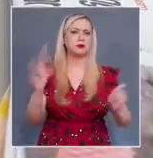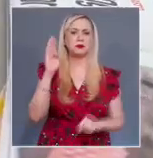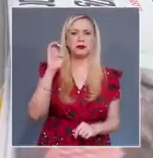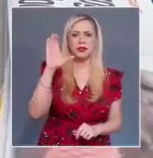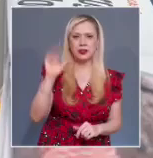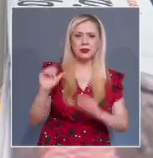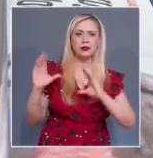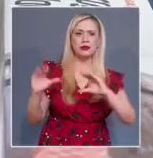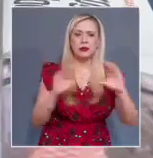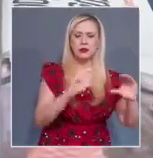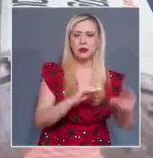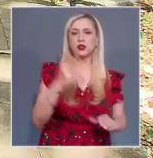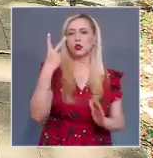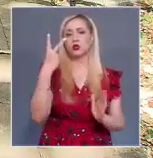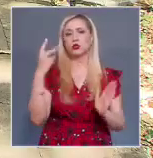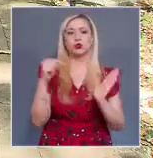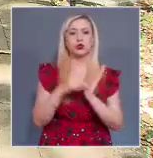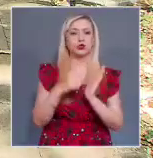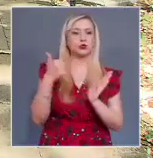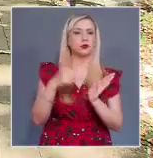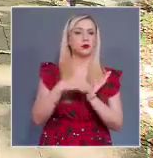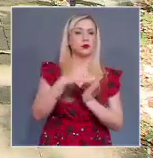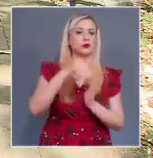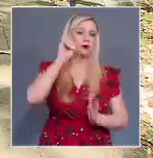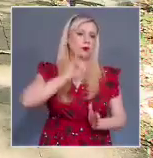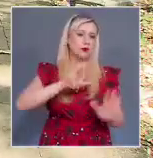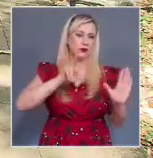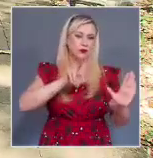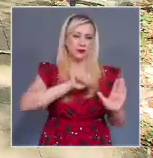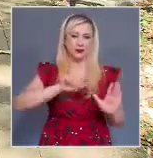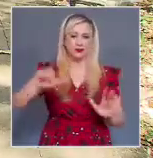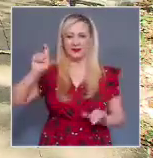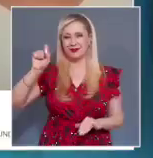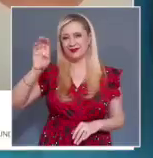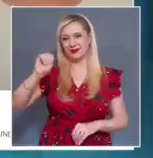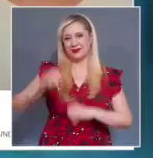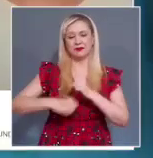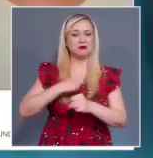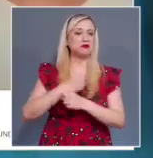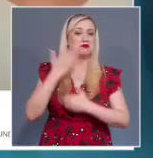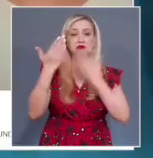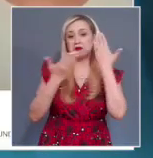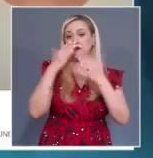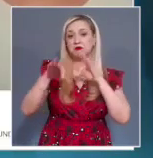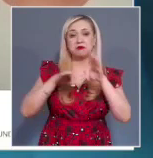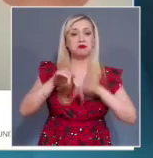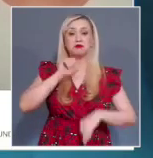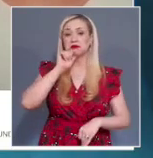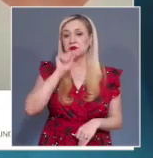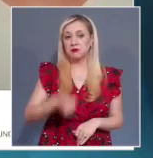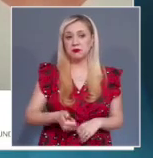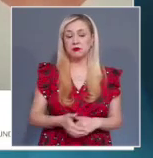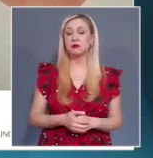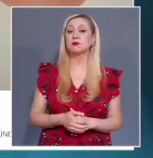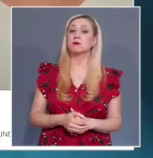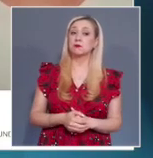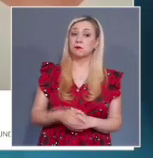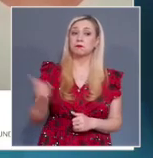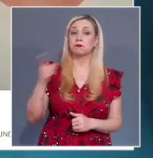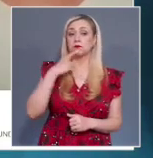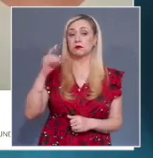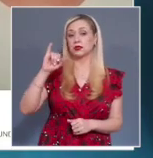2.6 millones de mujeres y hombres de 18 a 29 años que no estudian ni trabajan. Según cifras del propio INEGI, que es el Instituto